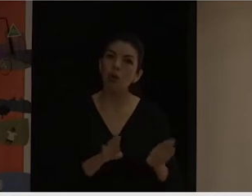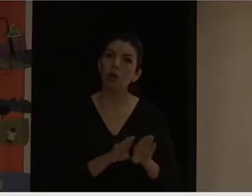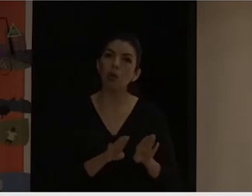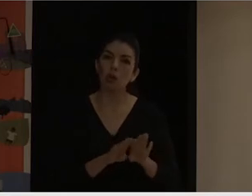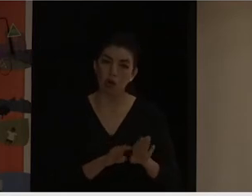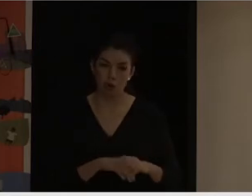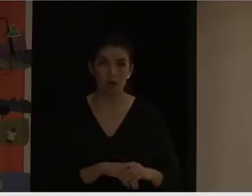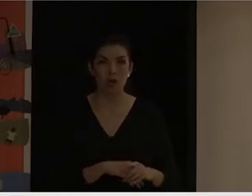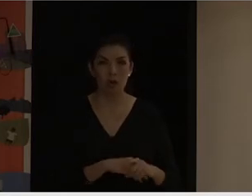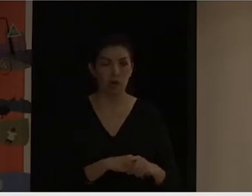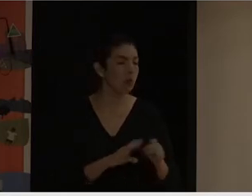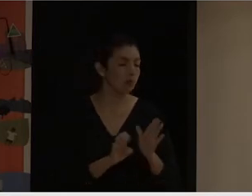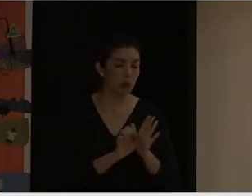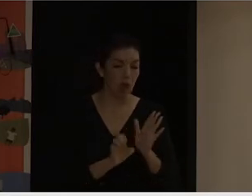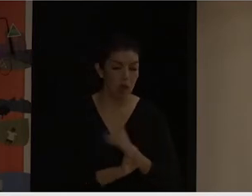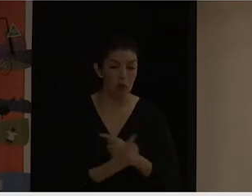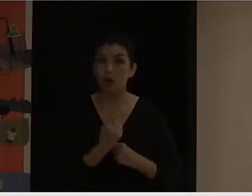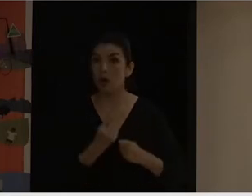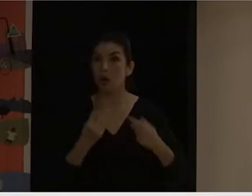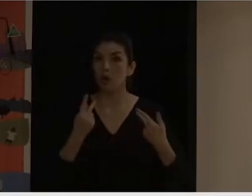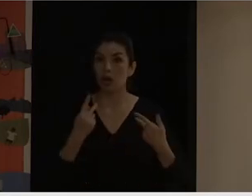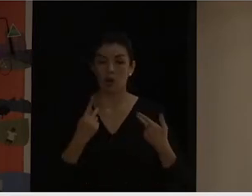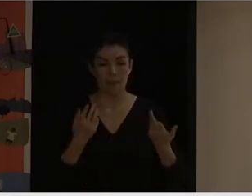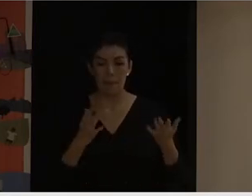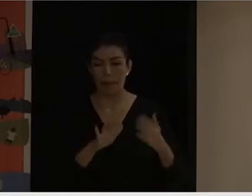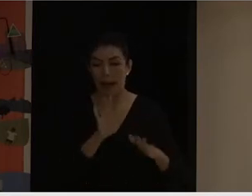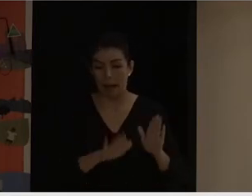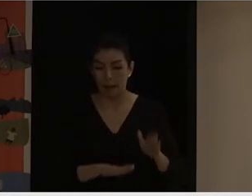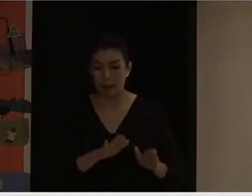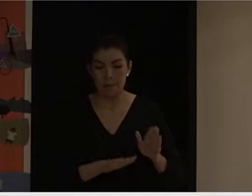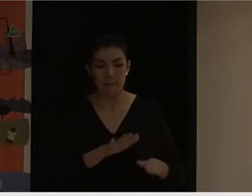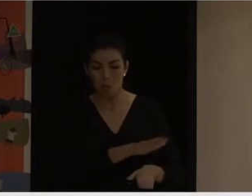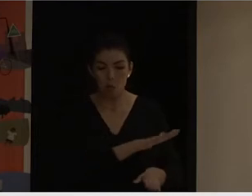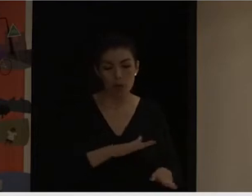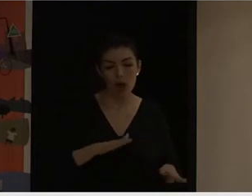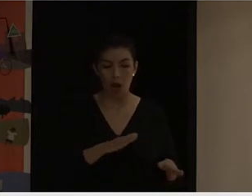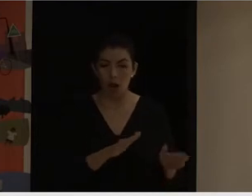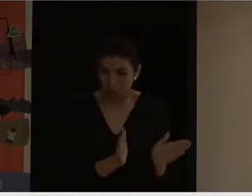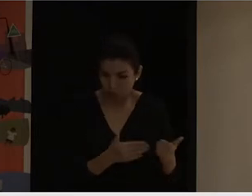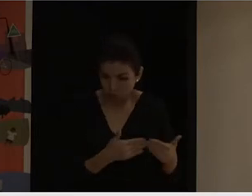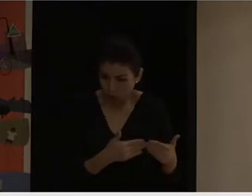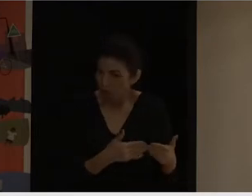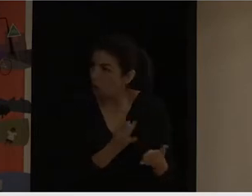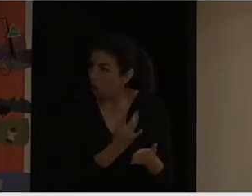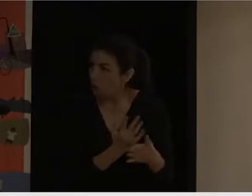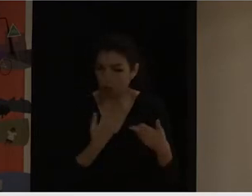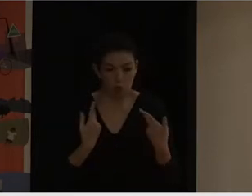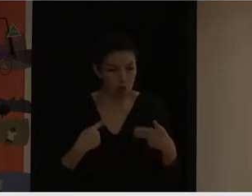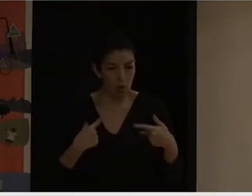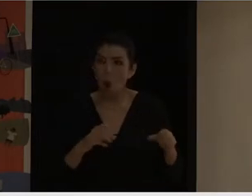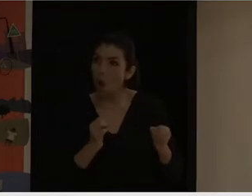la amiga, al amigo se le ocurre también llegar y empiezan a transformar ahí la dinámica, que ese en los casos de estudios de América Latina ocurre muy, muy